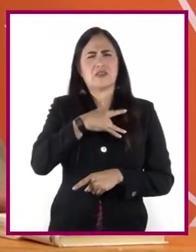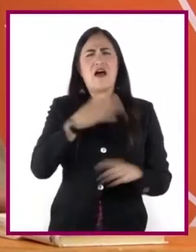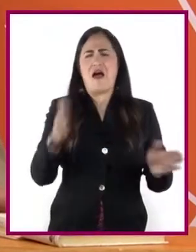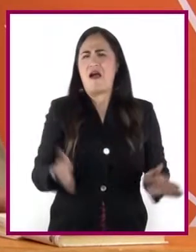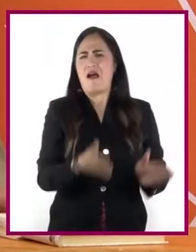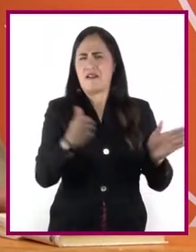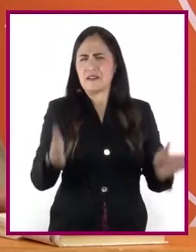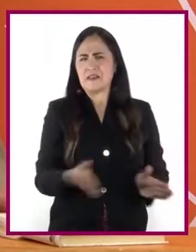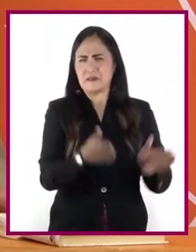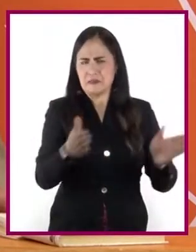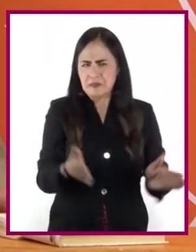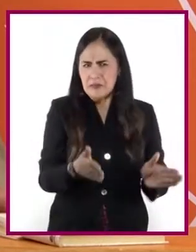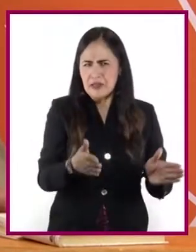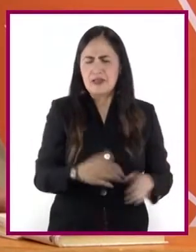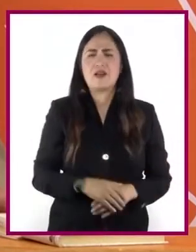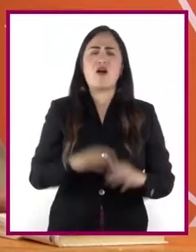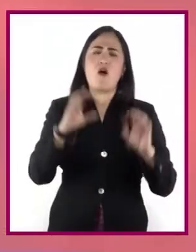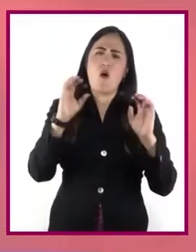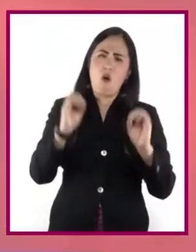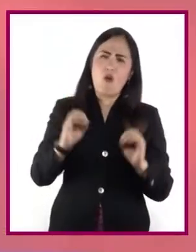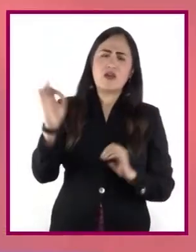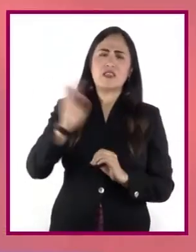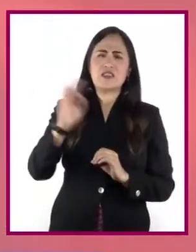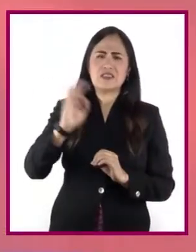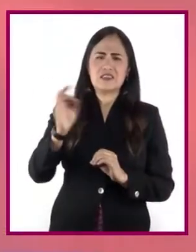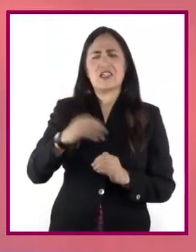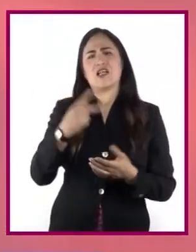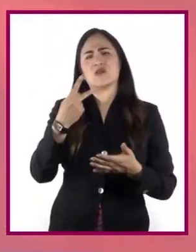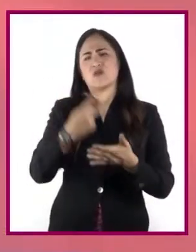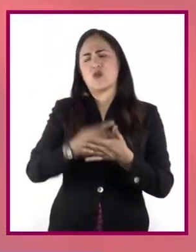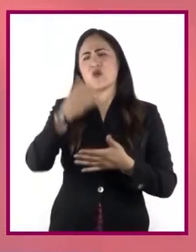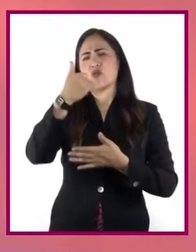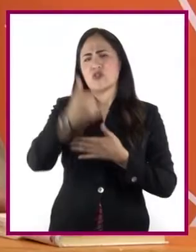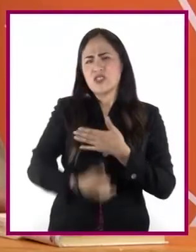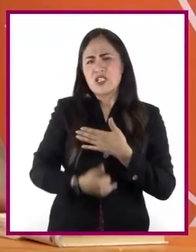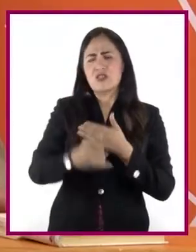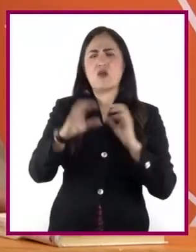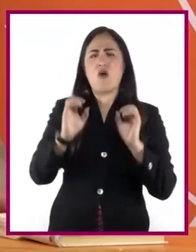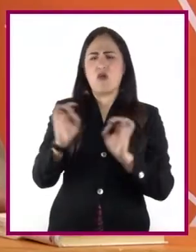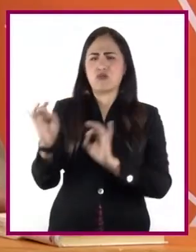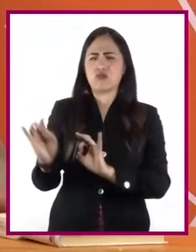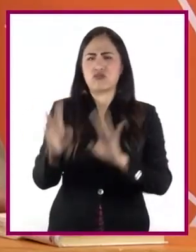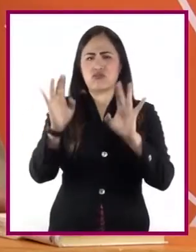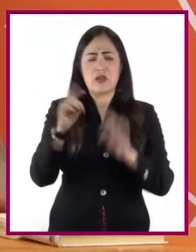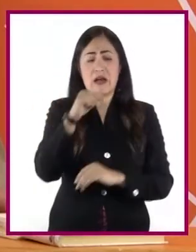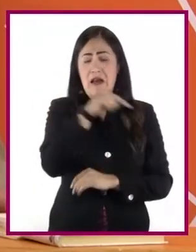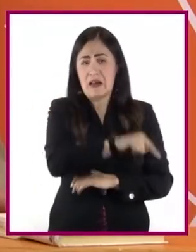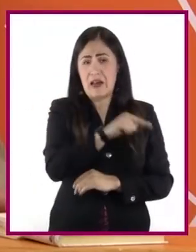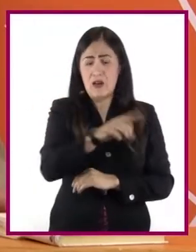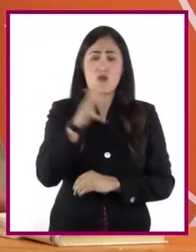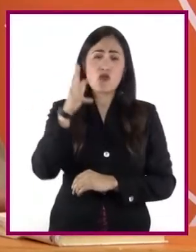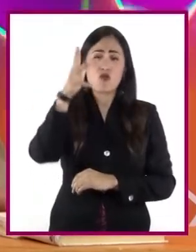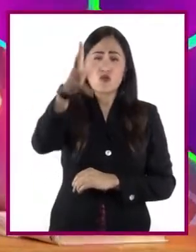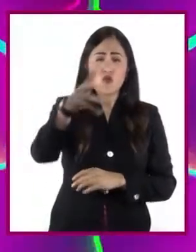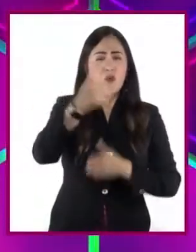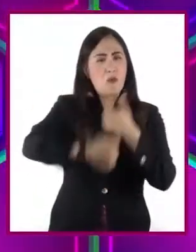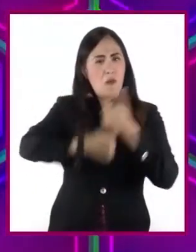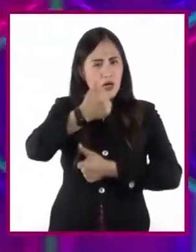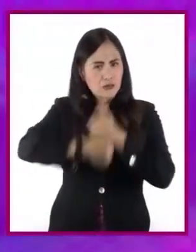motivadora, o mencionando algún evento o proyecto en el que vaya a participar en futuras